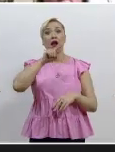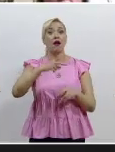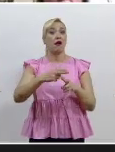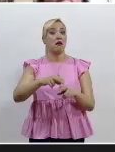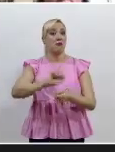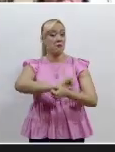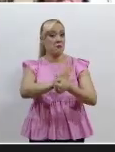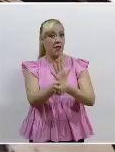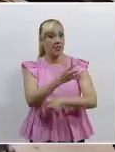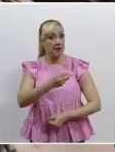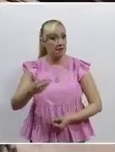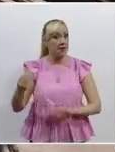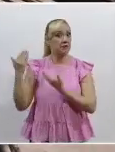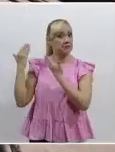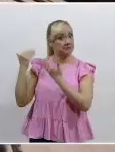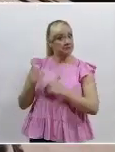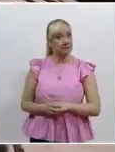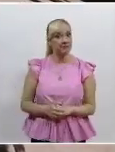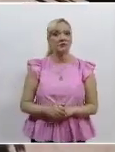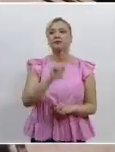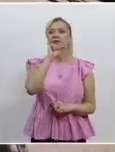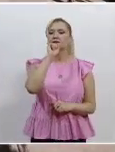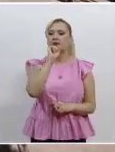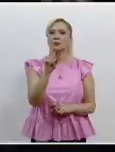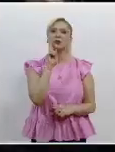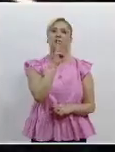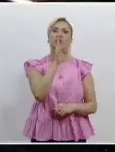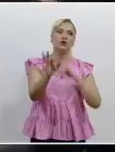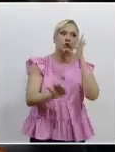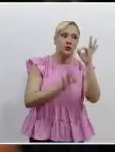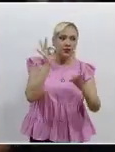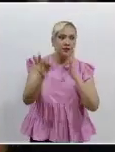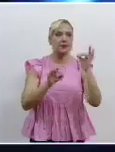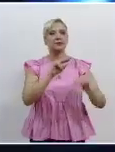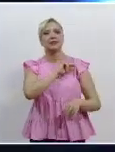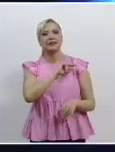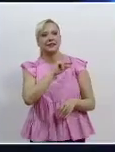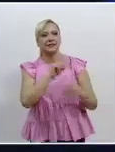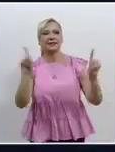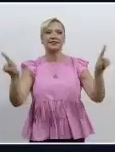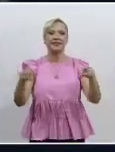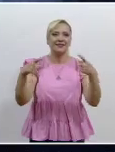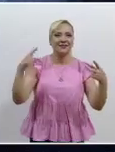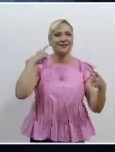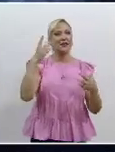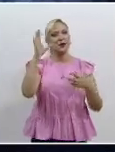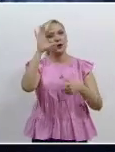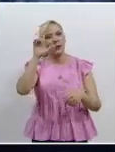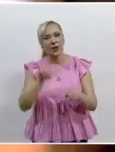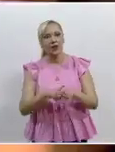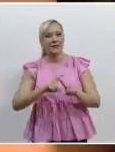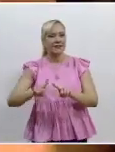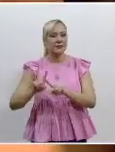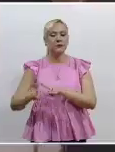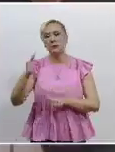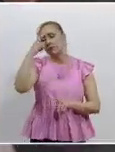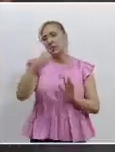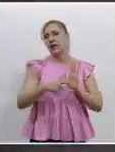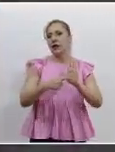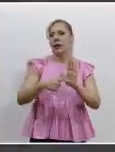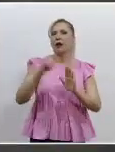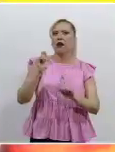en tiempos de pandemia. También ha producido noticiarios, programas y especiales que contribuyen a la transparencia, el acceso a